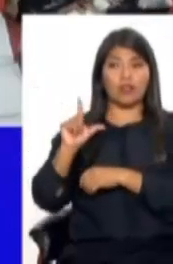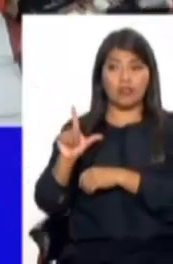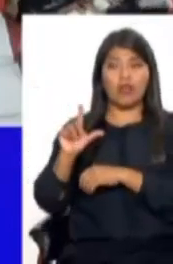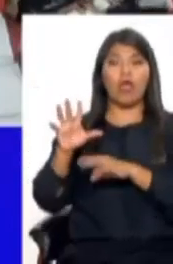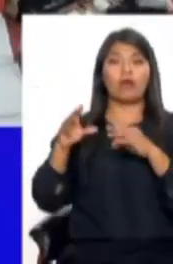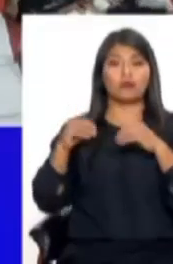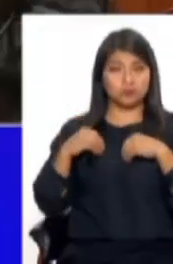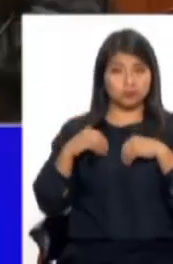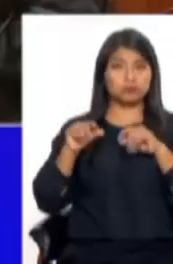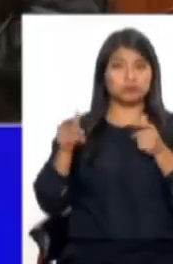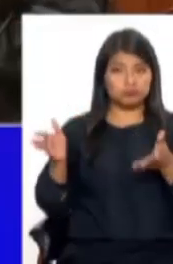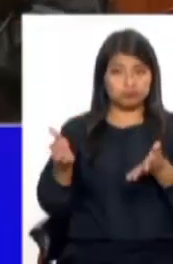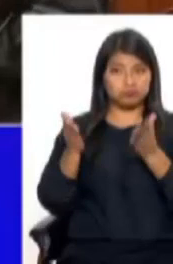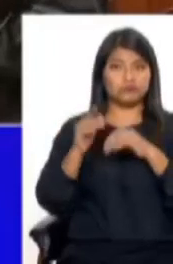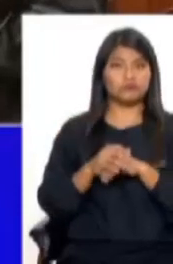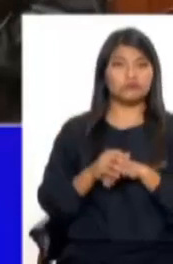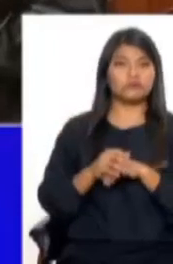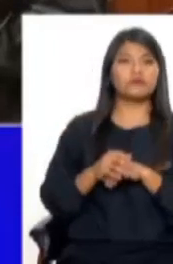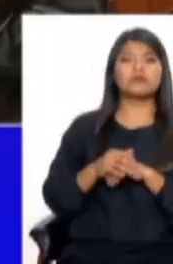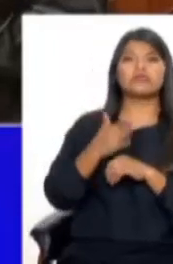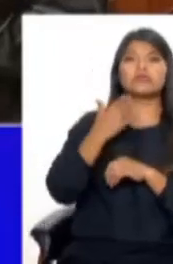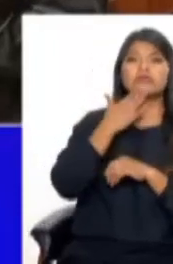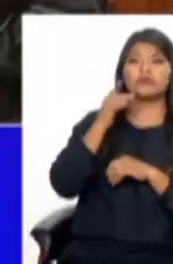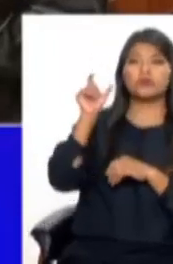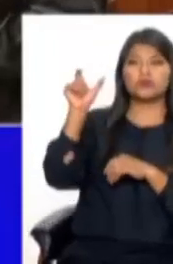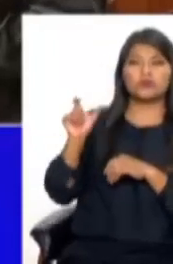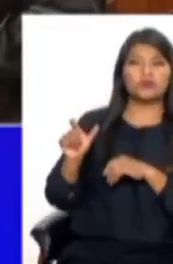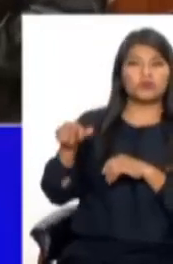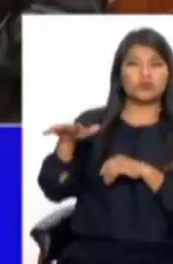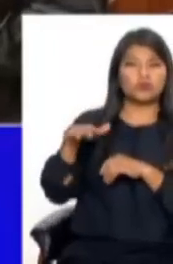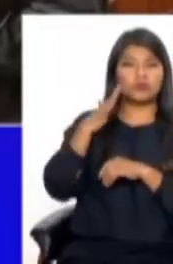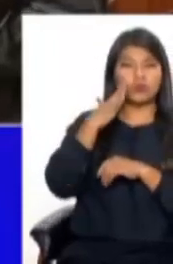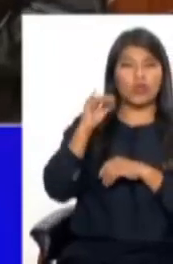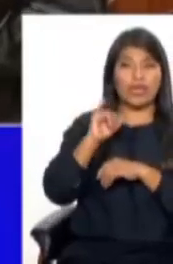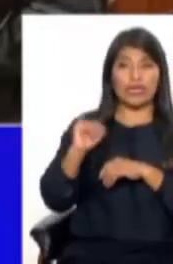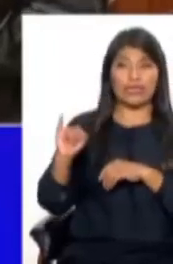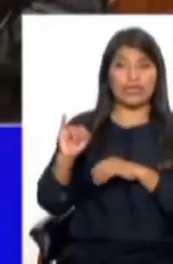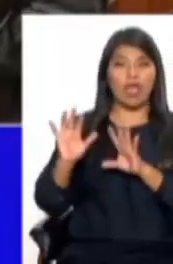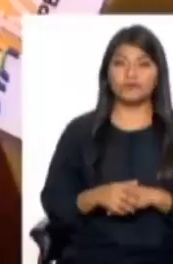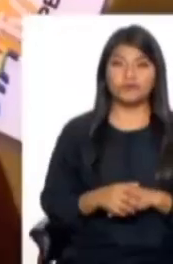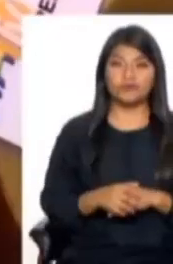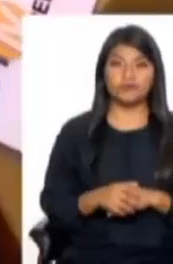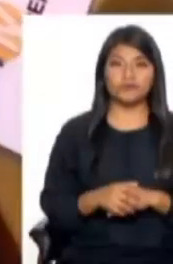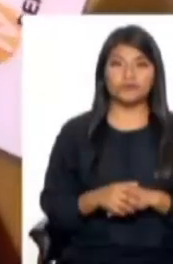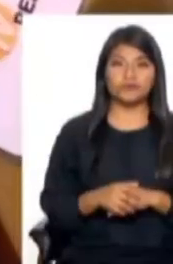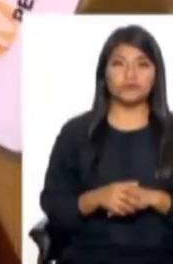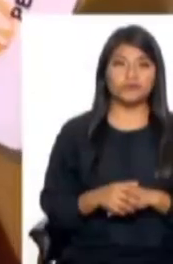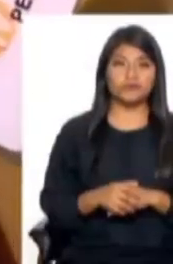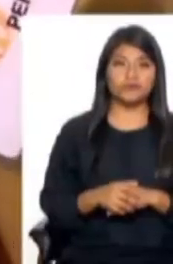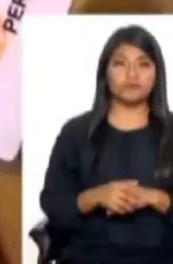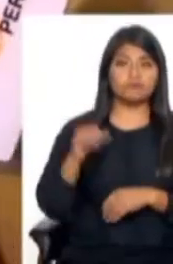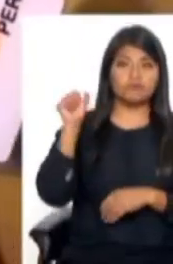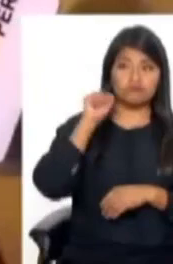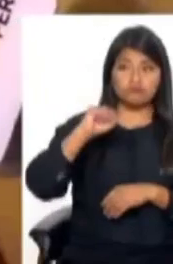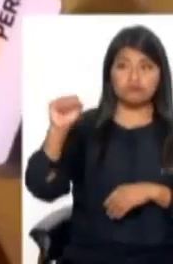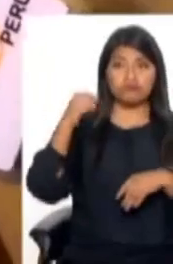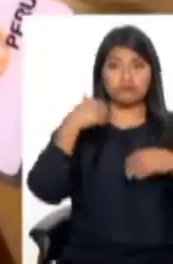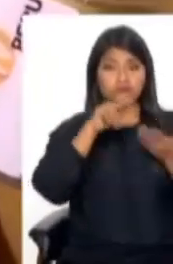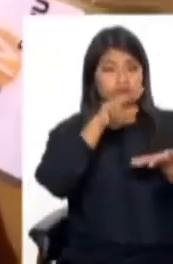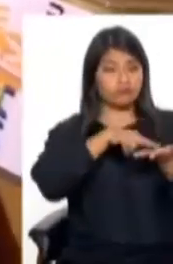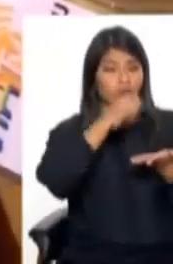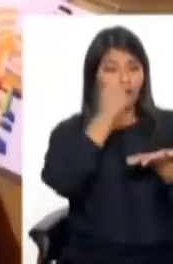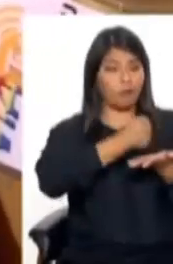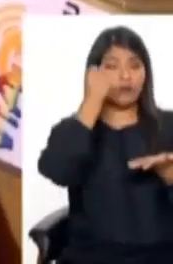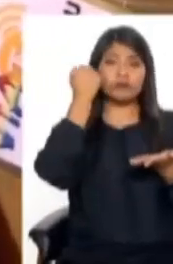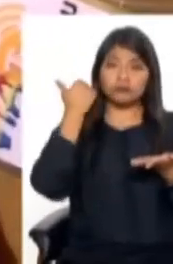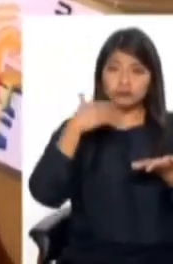a favor, a excepción, como señalamos, de las bancadas de izquierda que estuvieron en contra. El viaje ya ha sido autorizado, acaba de aprobarse con